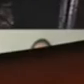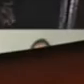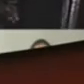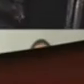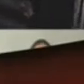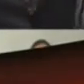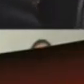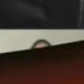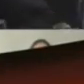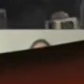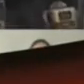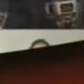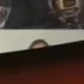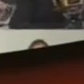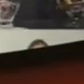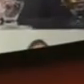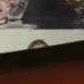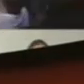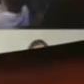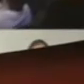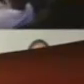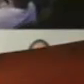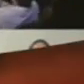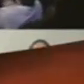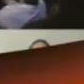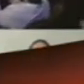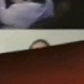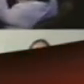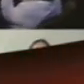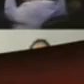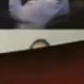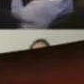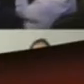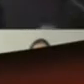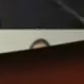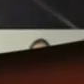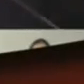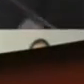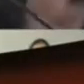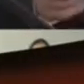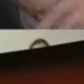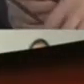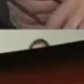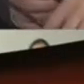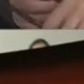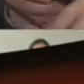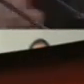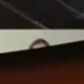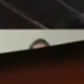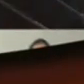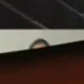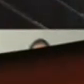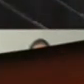antecesor, el ex vicepresidente Amado Boudou, durante el año 2015.